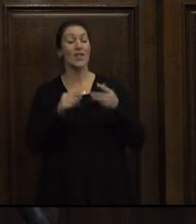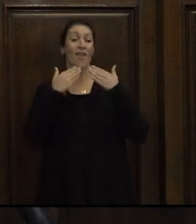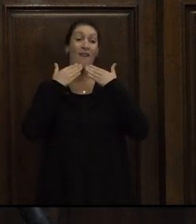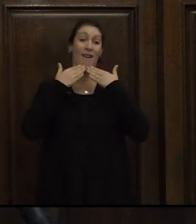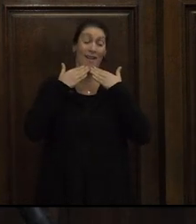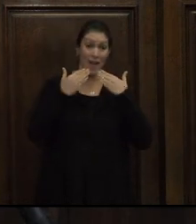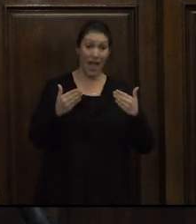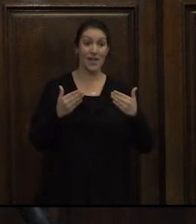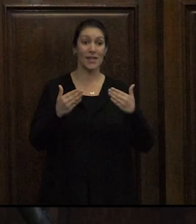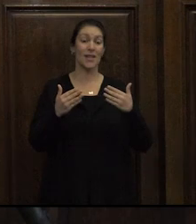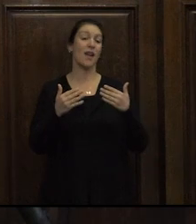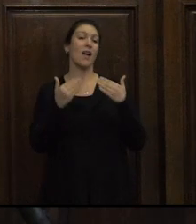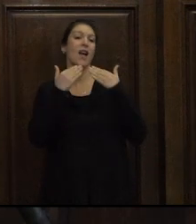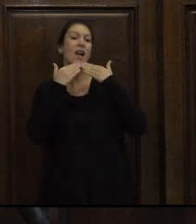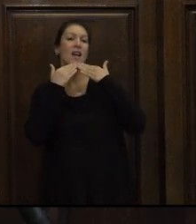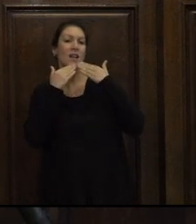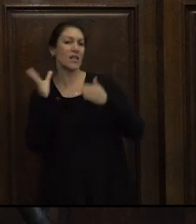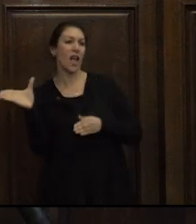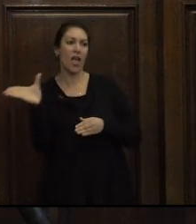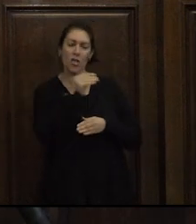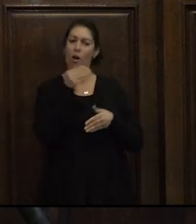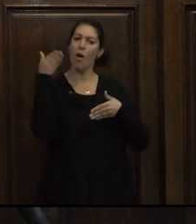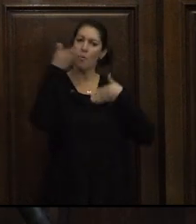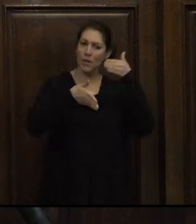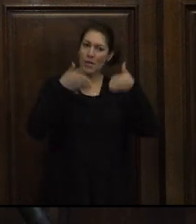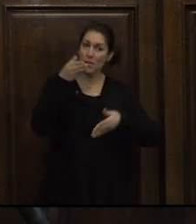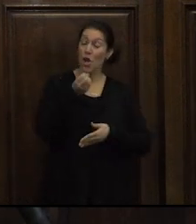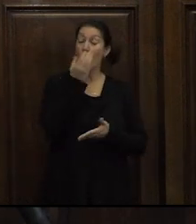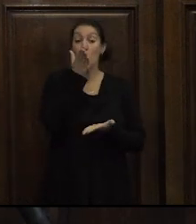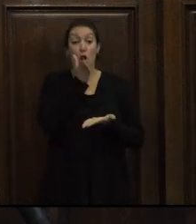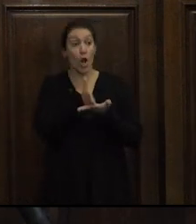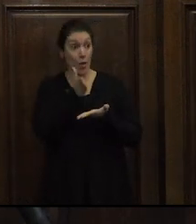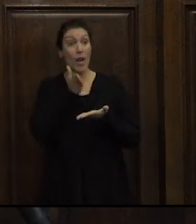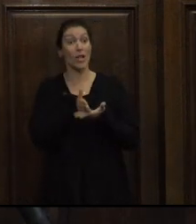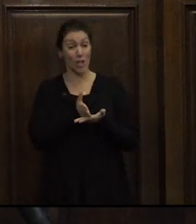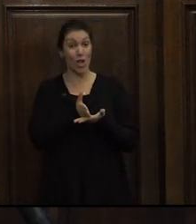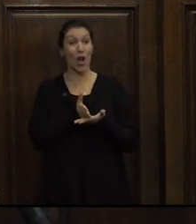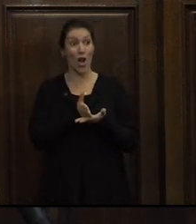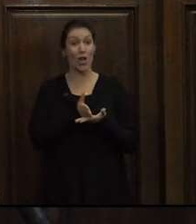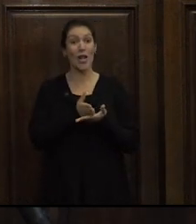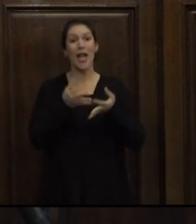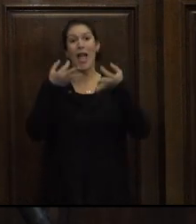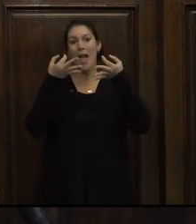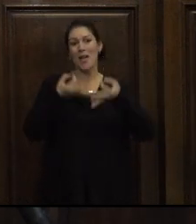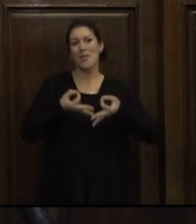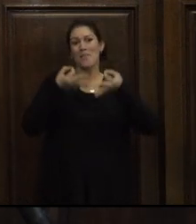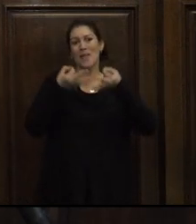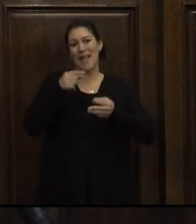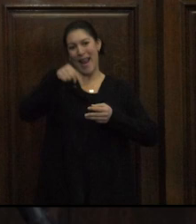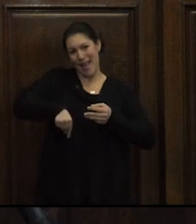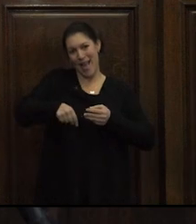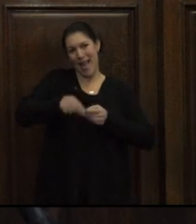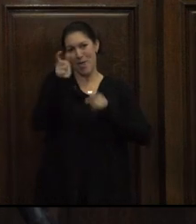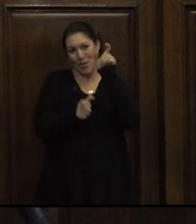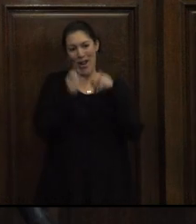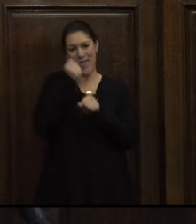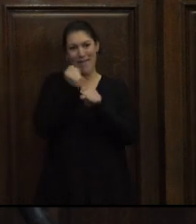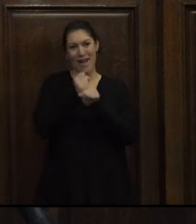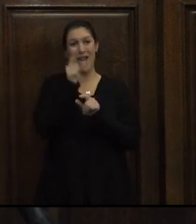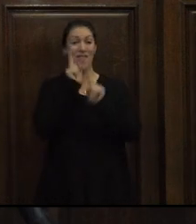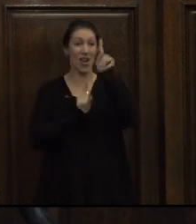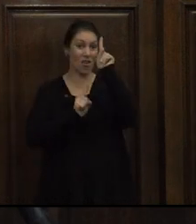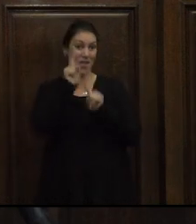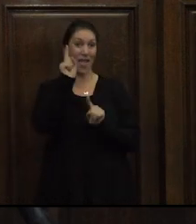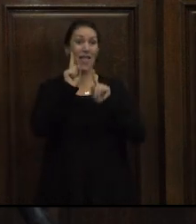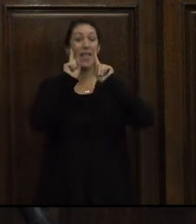y en nombre del comité, agradecerles a todos la participación y la colaboración, muy especialmente a los funcionarios de la facultad